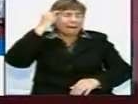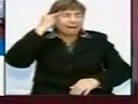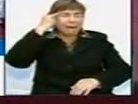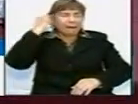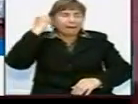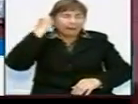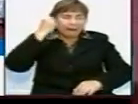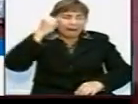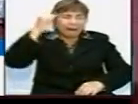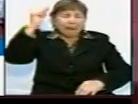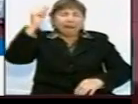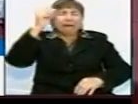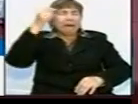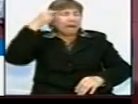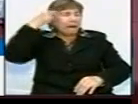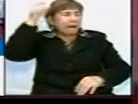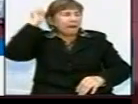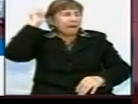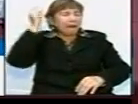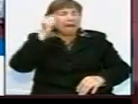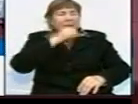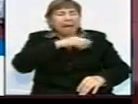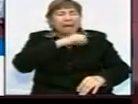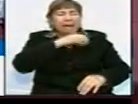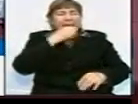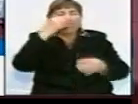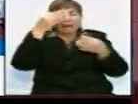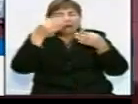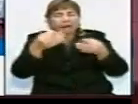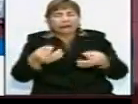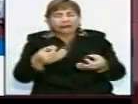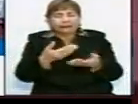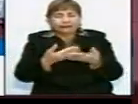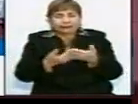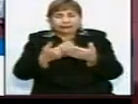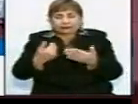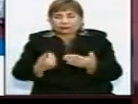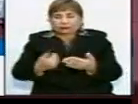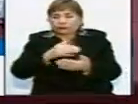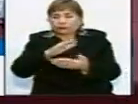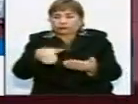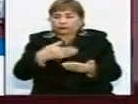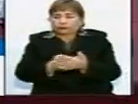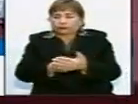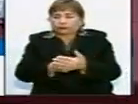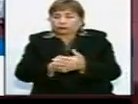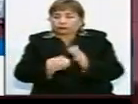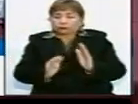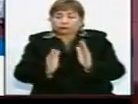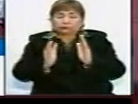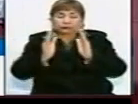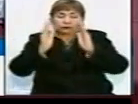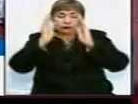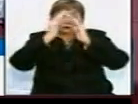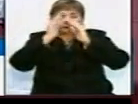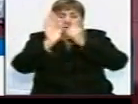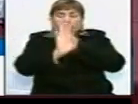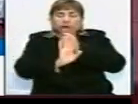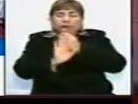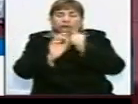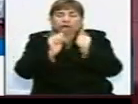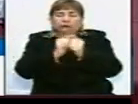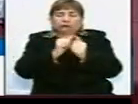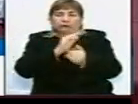y nos hemos podido ver cómo es un verdadero sistema de las tempranas son torres de una determinada altura protegidas con cámaras